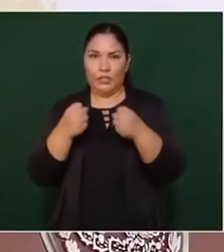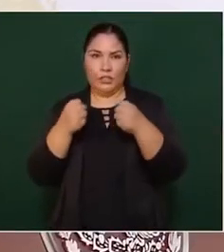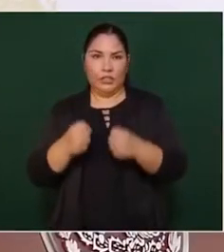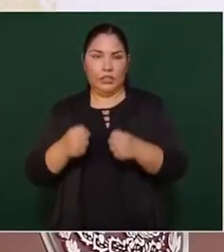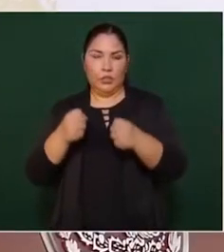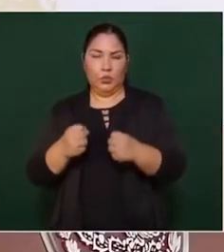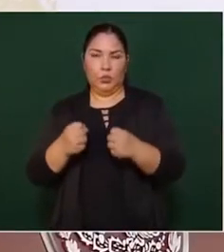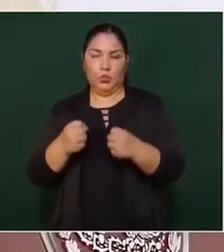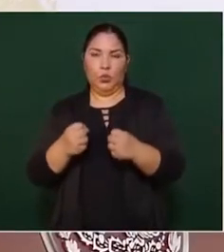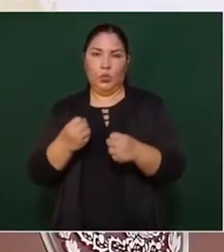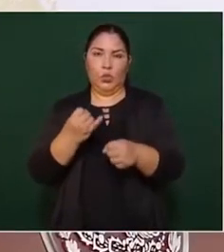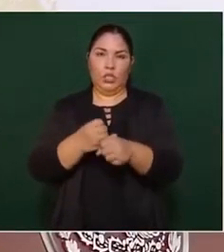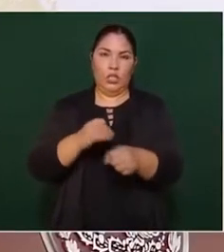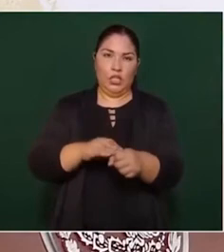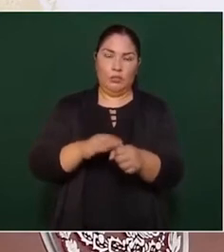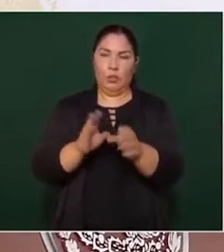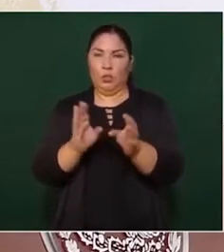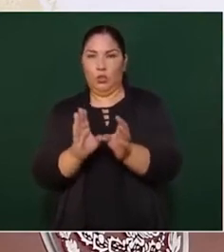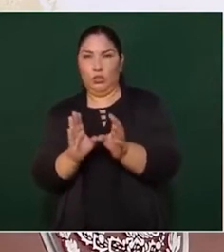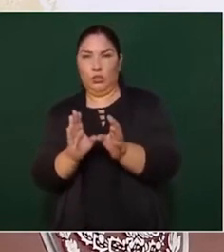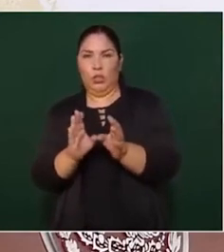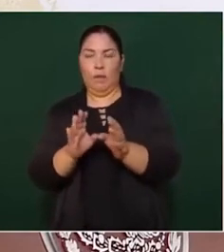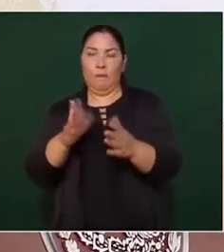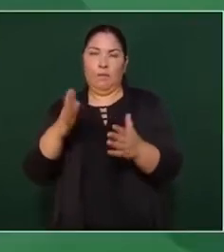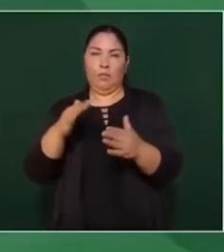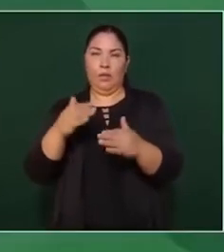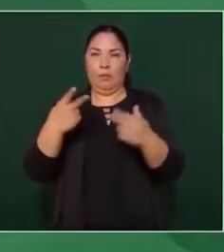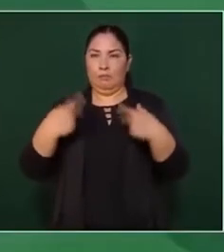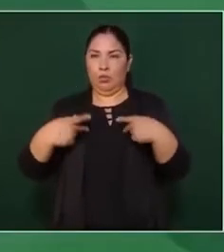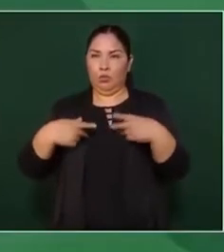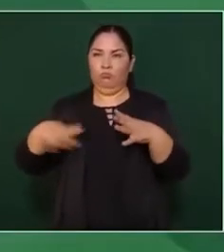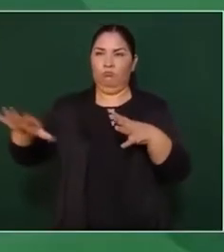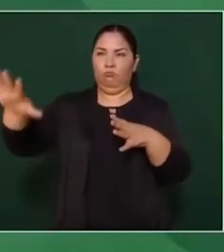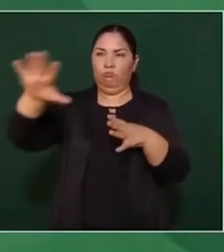seguridad social, que es la mitad de la población